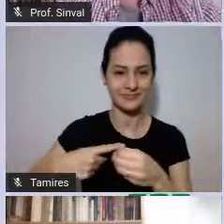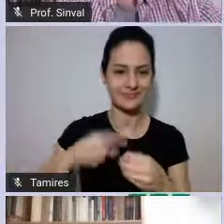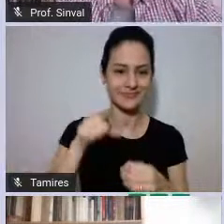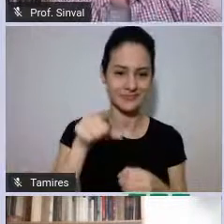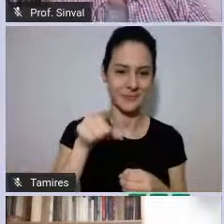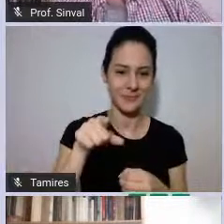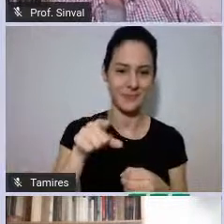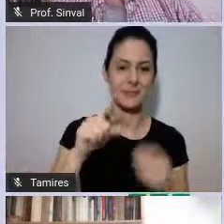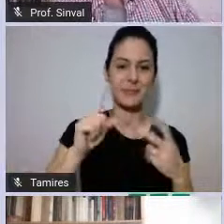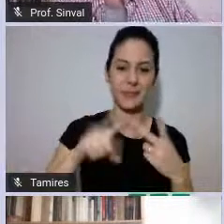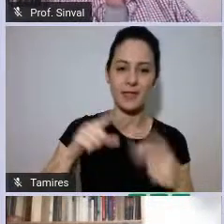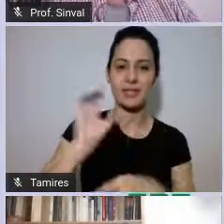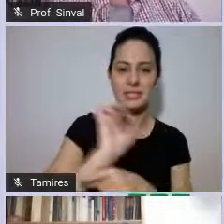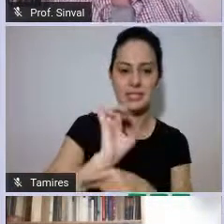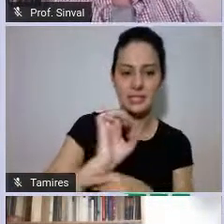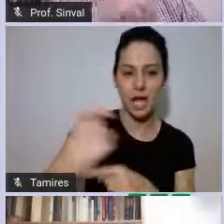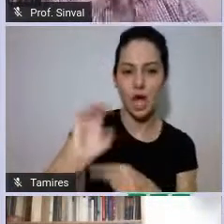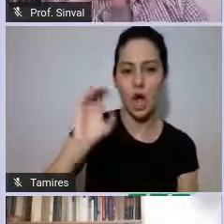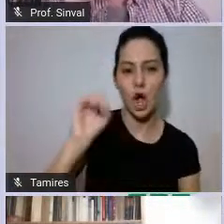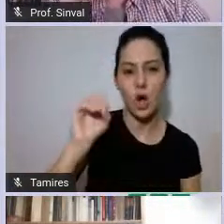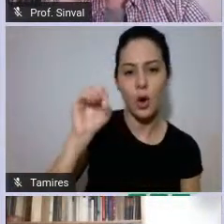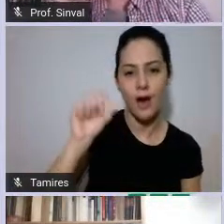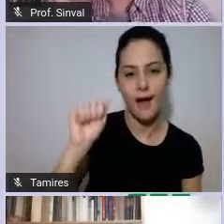de Oaxaca, el norte de Oaxaca.